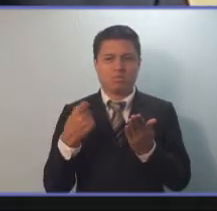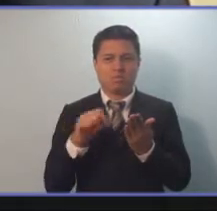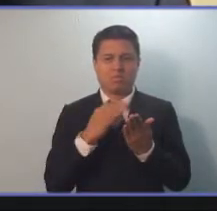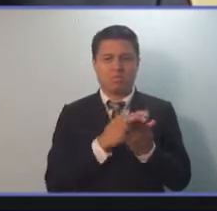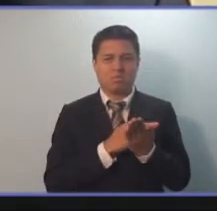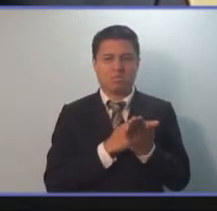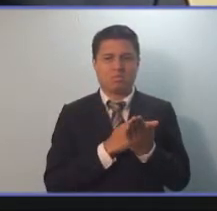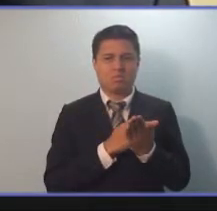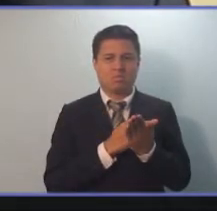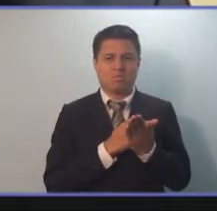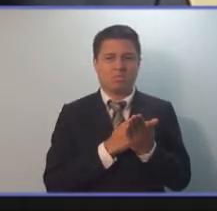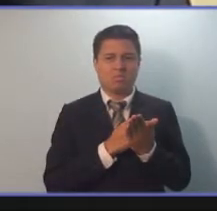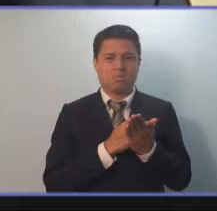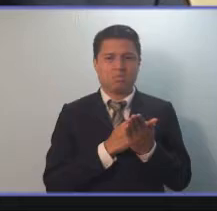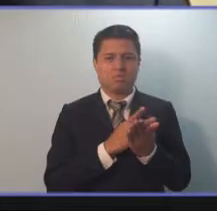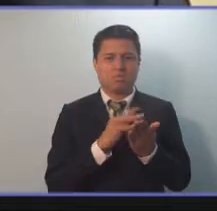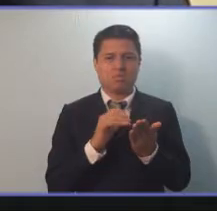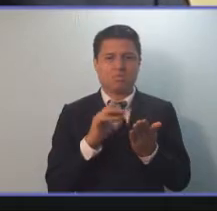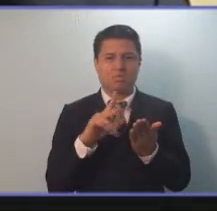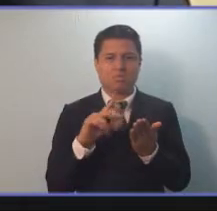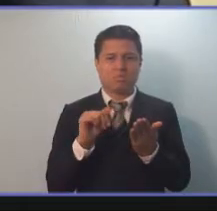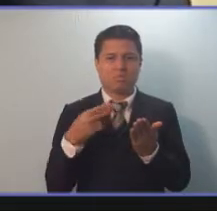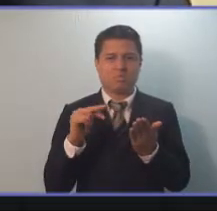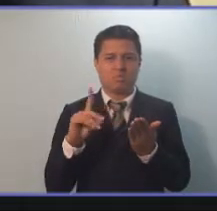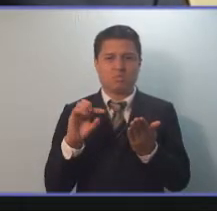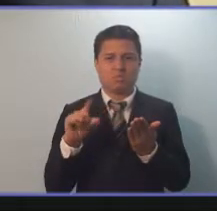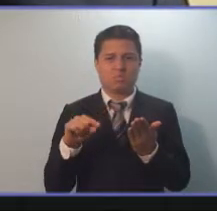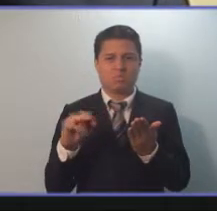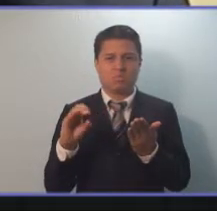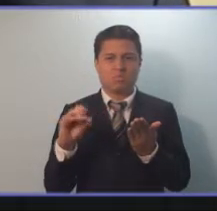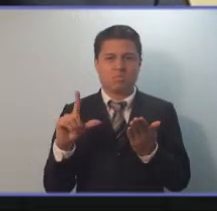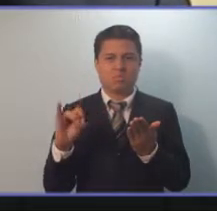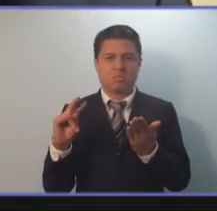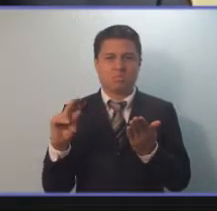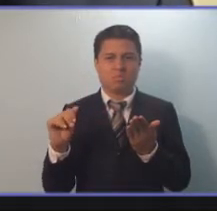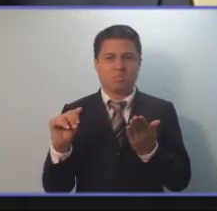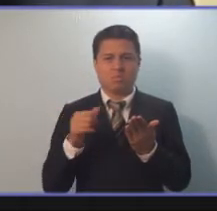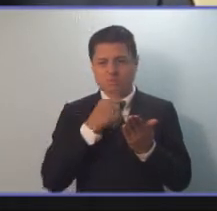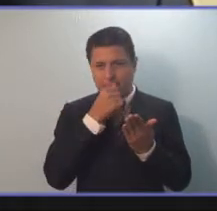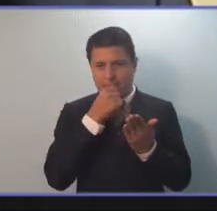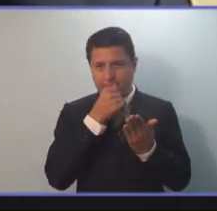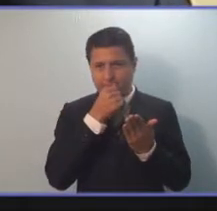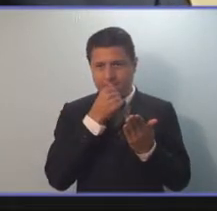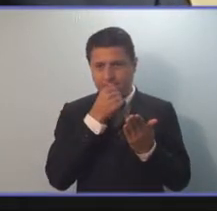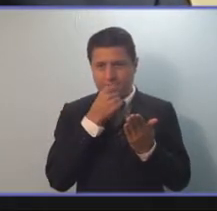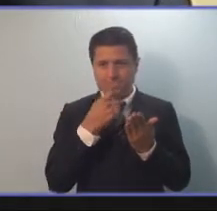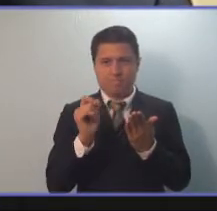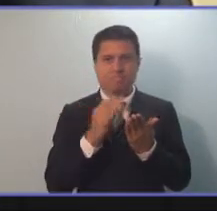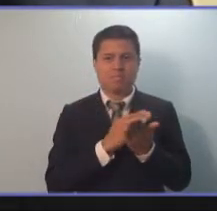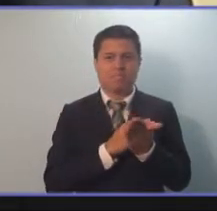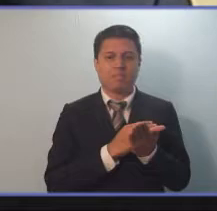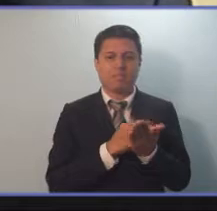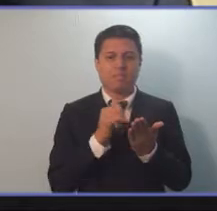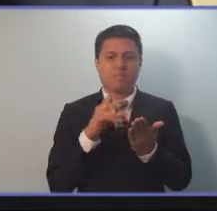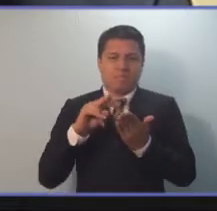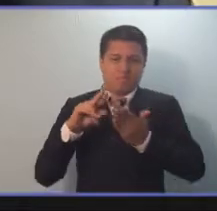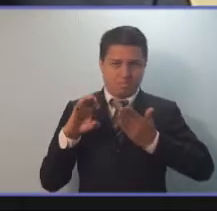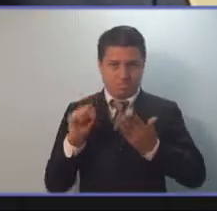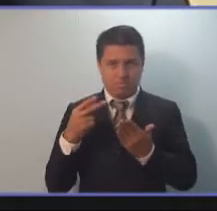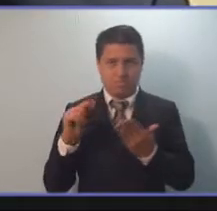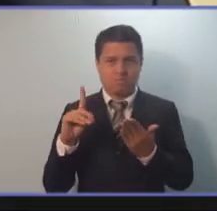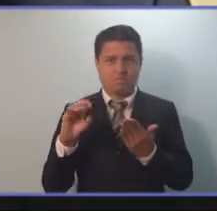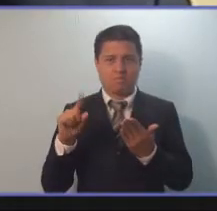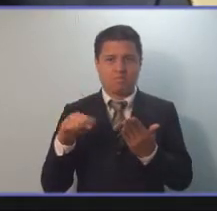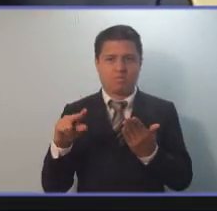presente. Carla Elena Hernández Molina, presente. José Andrés Hernández